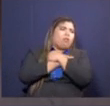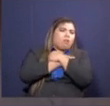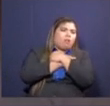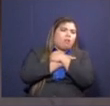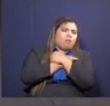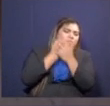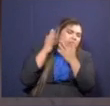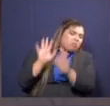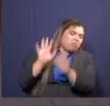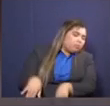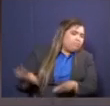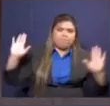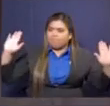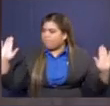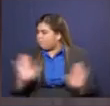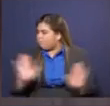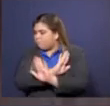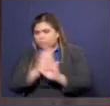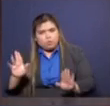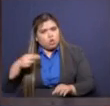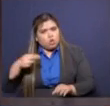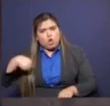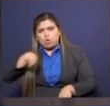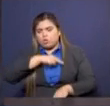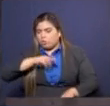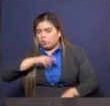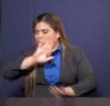y no nos rendiremos.